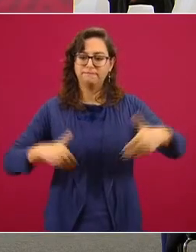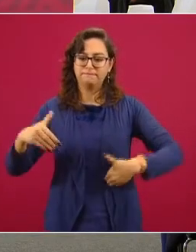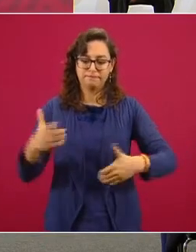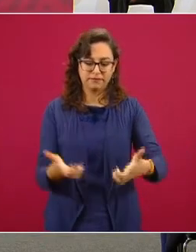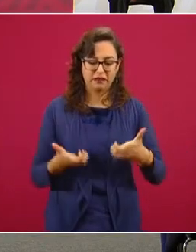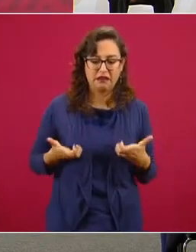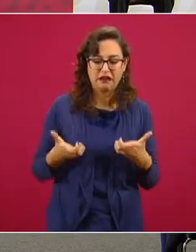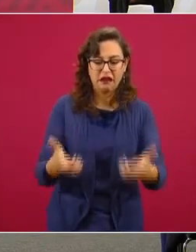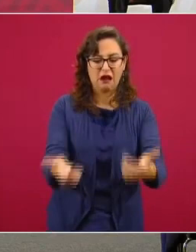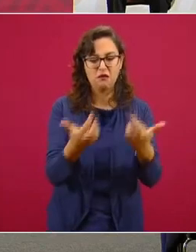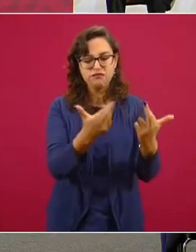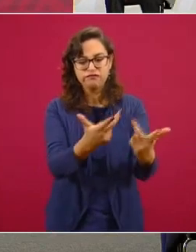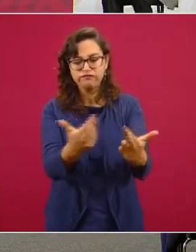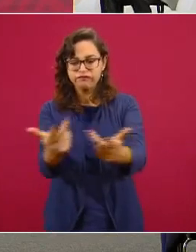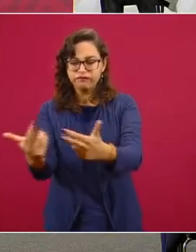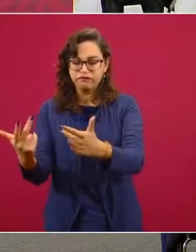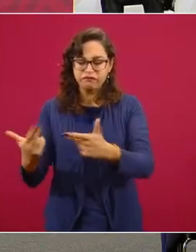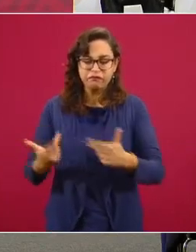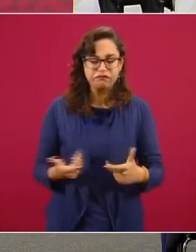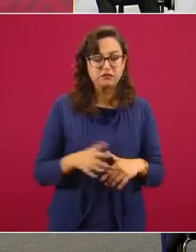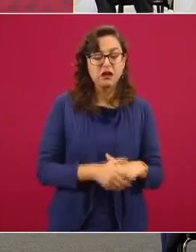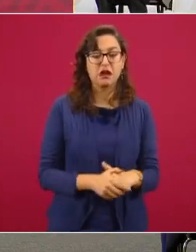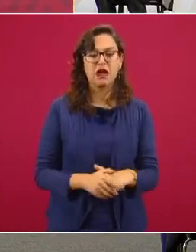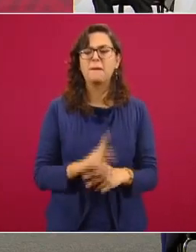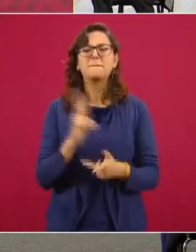problemáticas en ciudades. Esto es en septiembre.